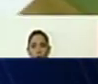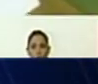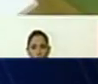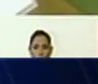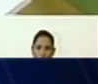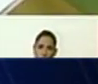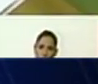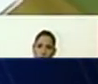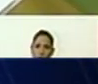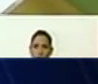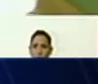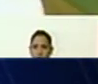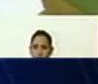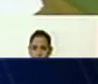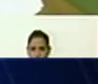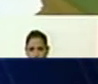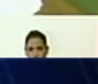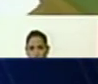que envió Donald Trump